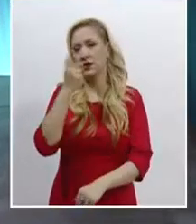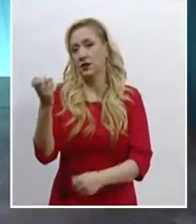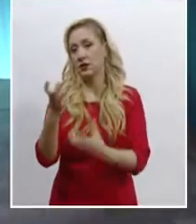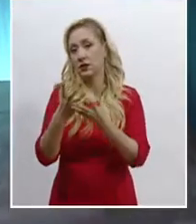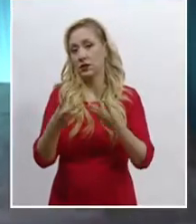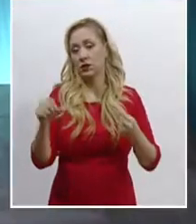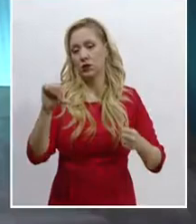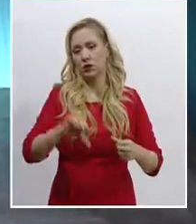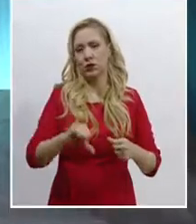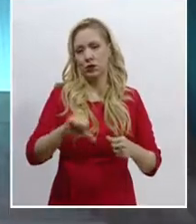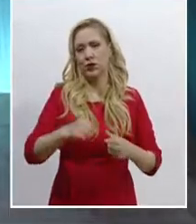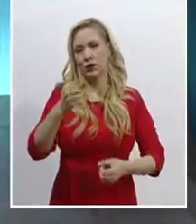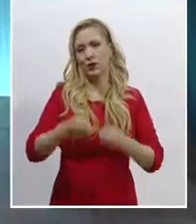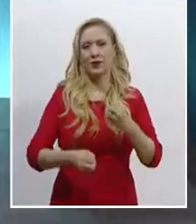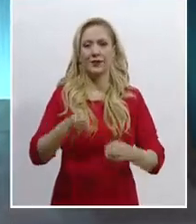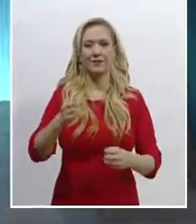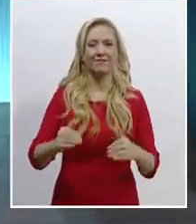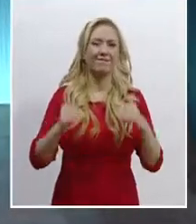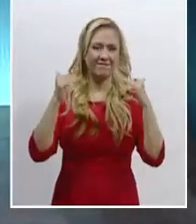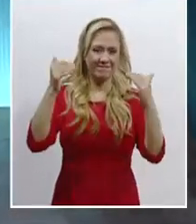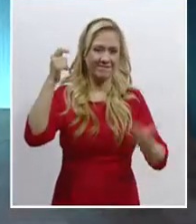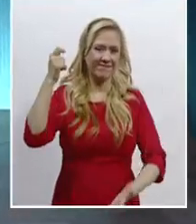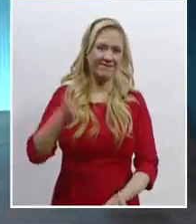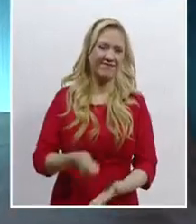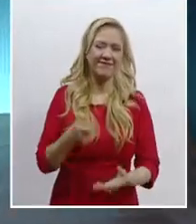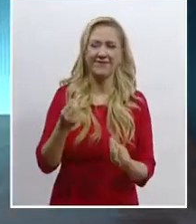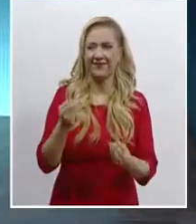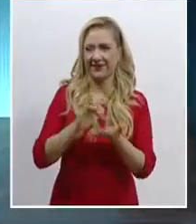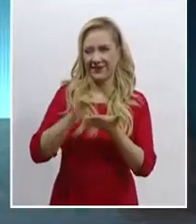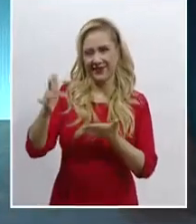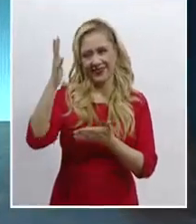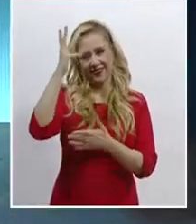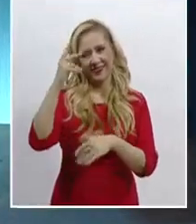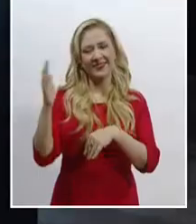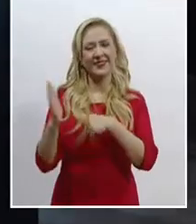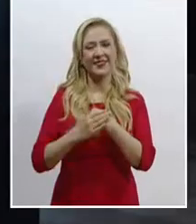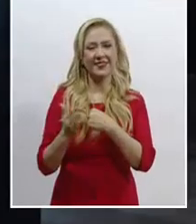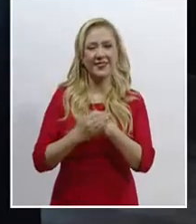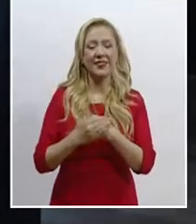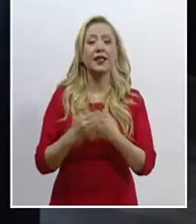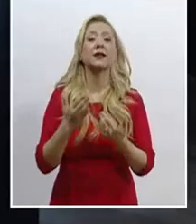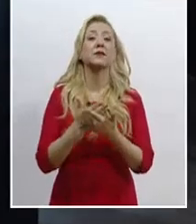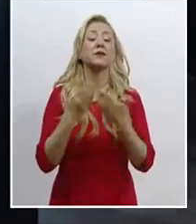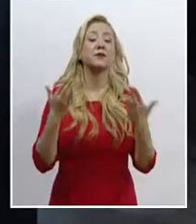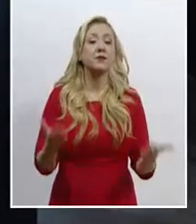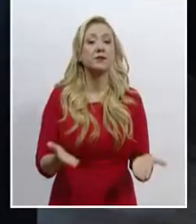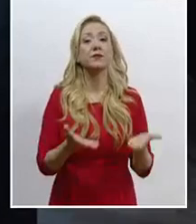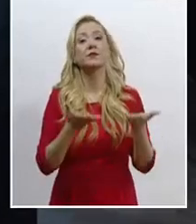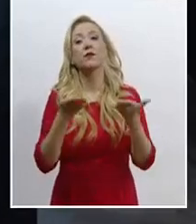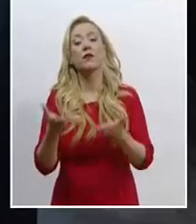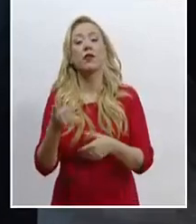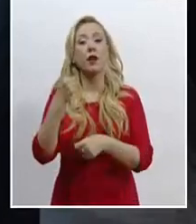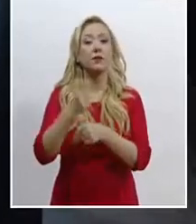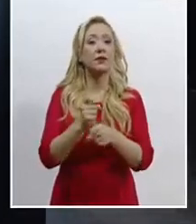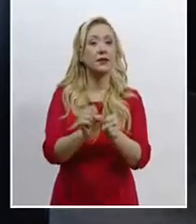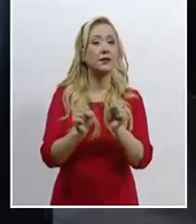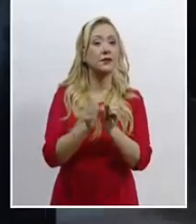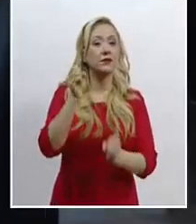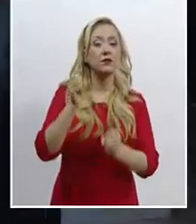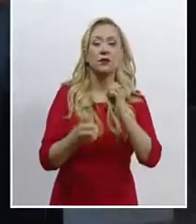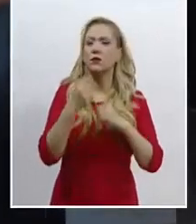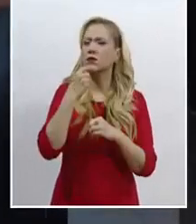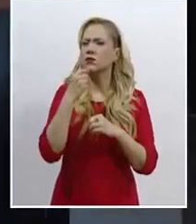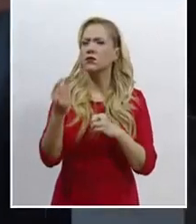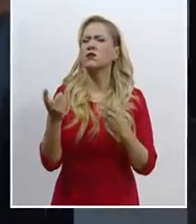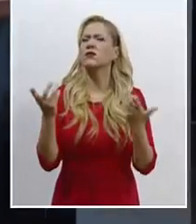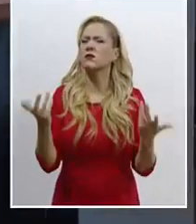el día de hoy el Pleno de la Corte. Muchas gracias, Mario, por tu reporte. Y bueno, por su parte, la primera sala de la Corte